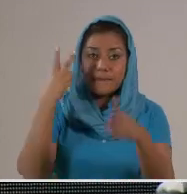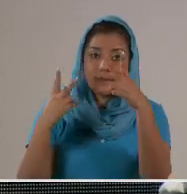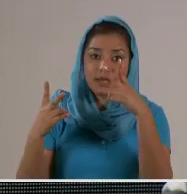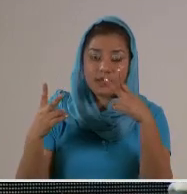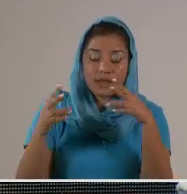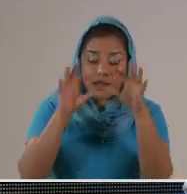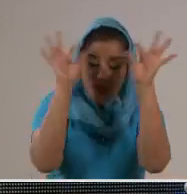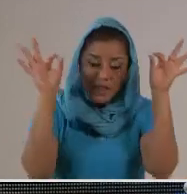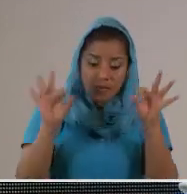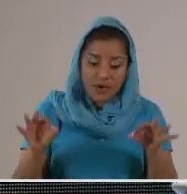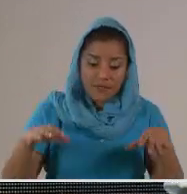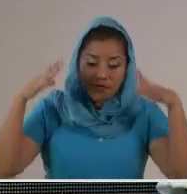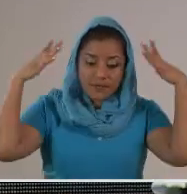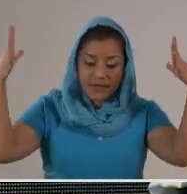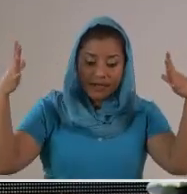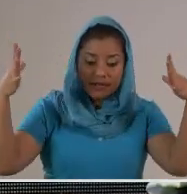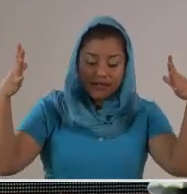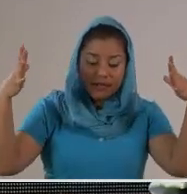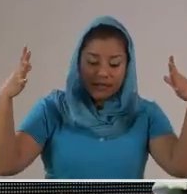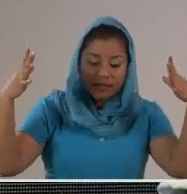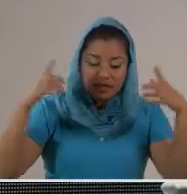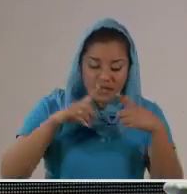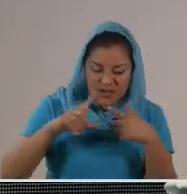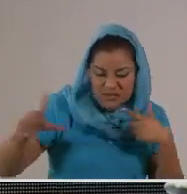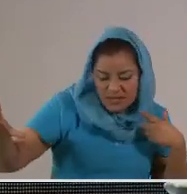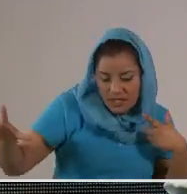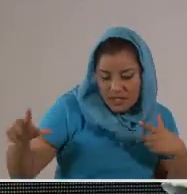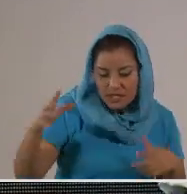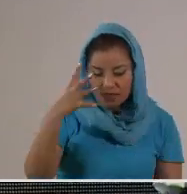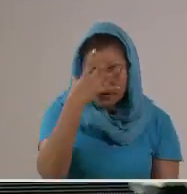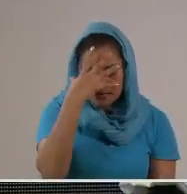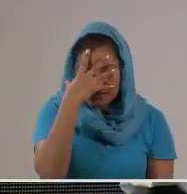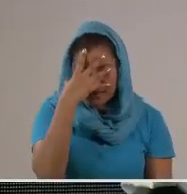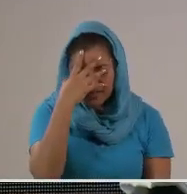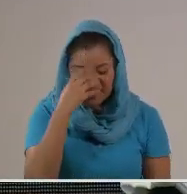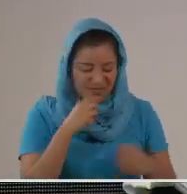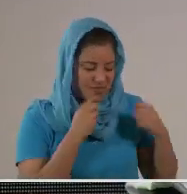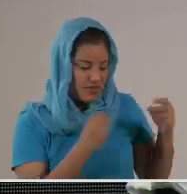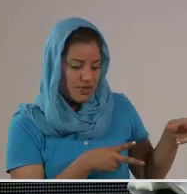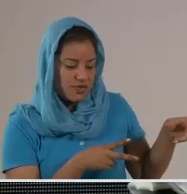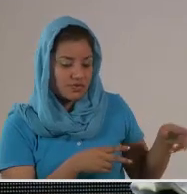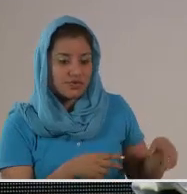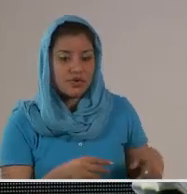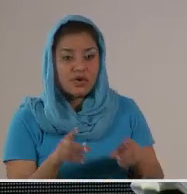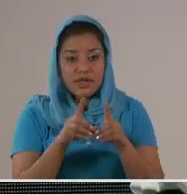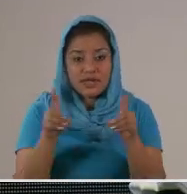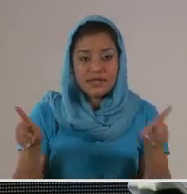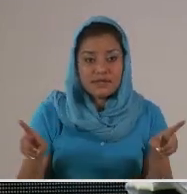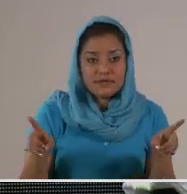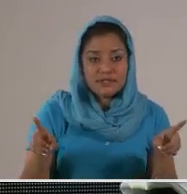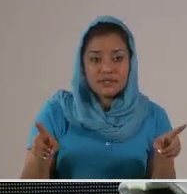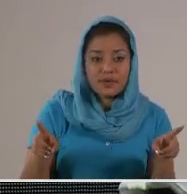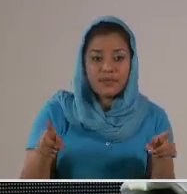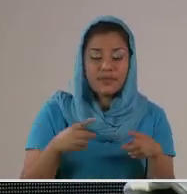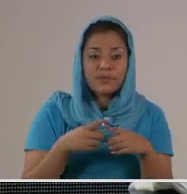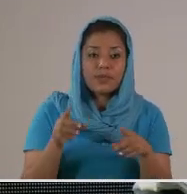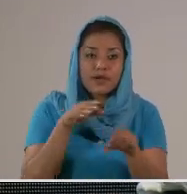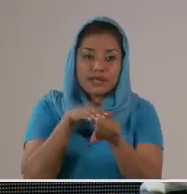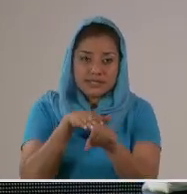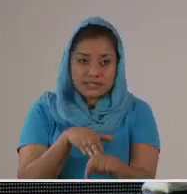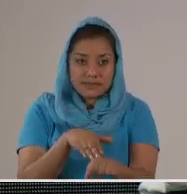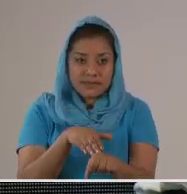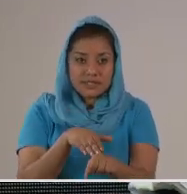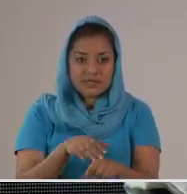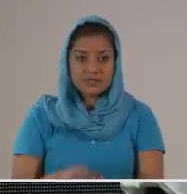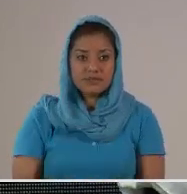poderosa que nos aleje de ese pecado tan odioso de división a causa de